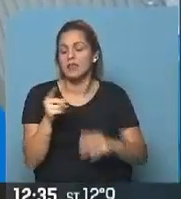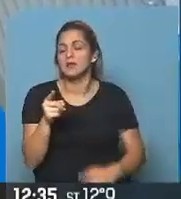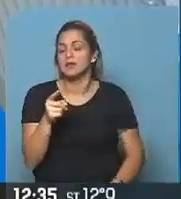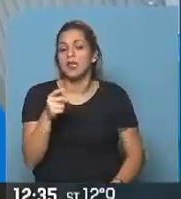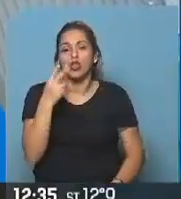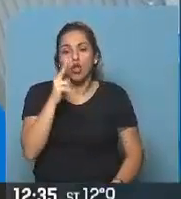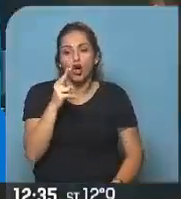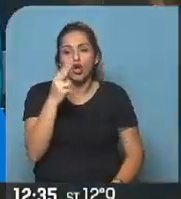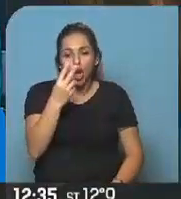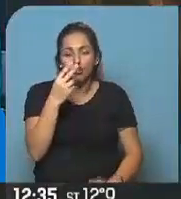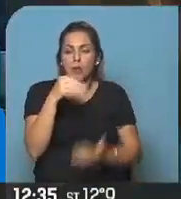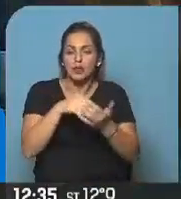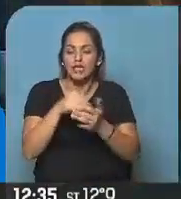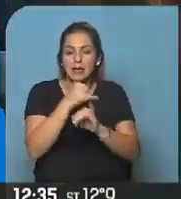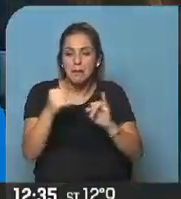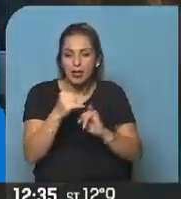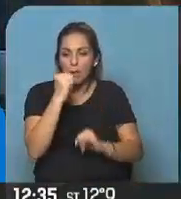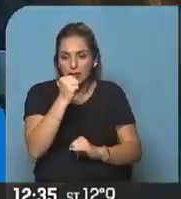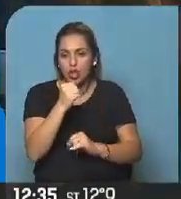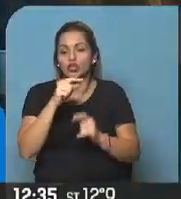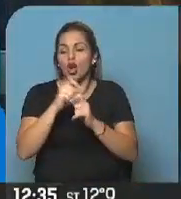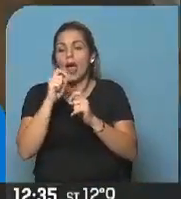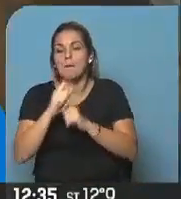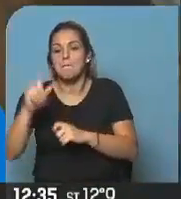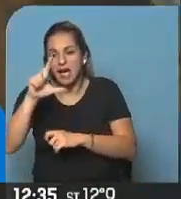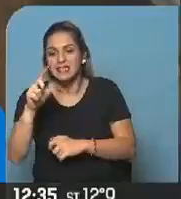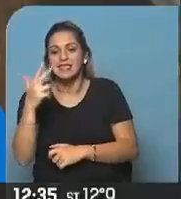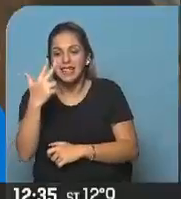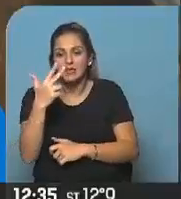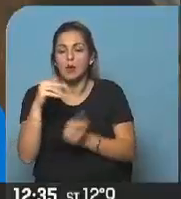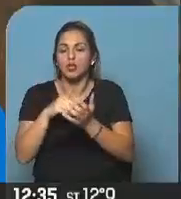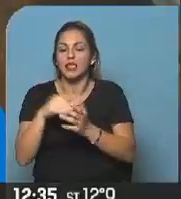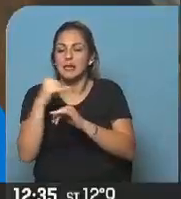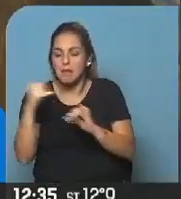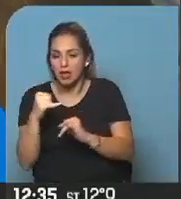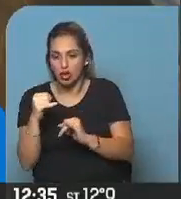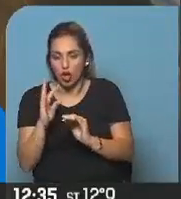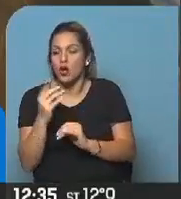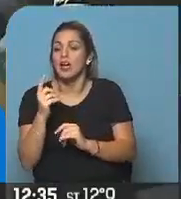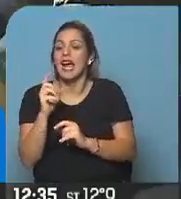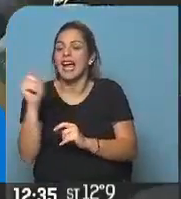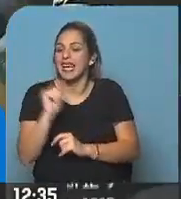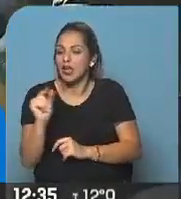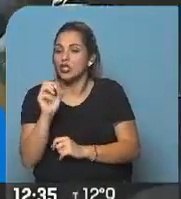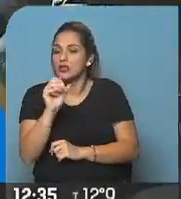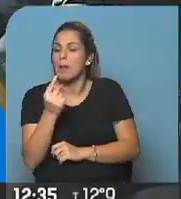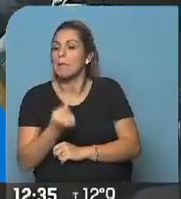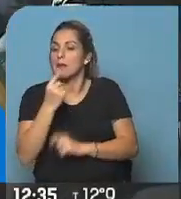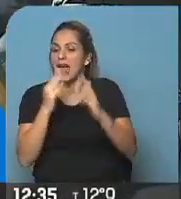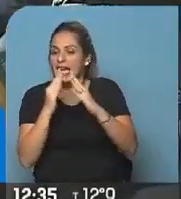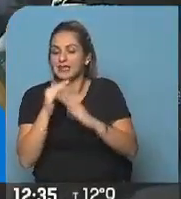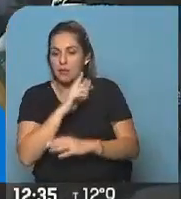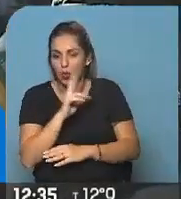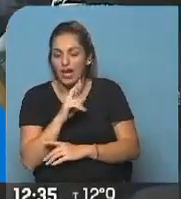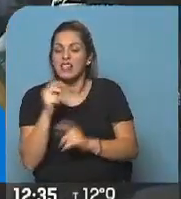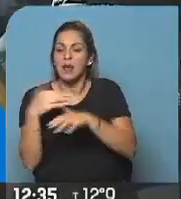2 millones y medio de pesos a 3 millones 300 mil pesos. Respecto del crédito Primera Casa Mujer, se le otorgará